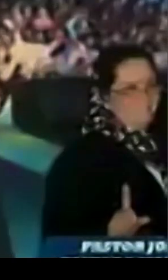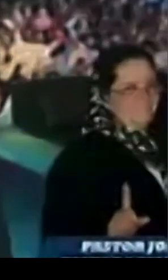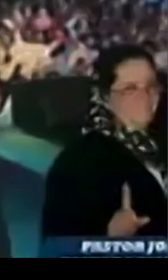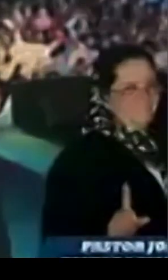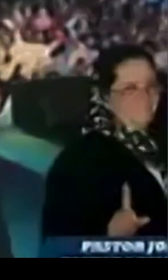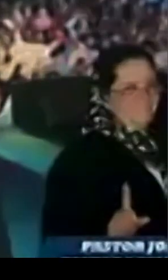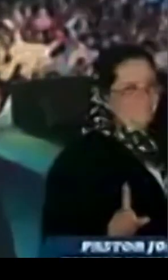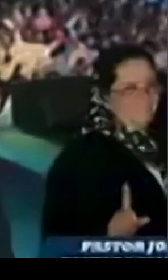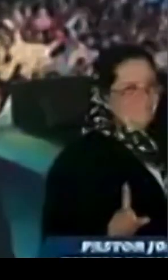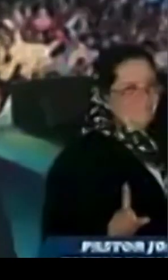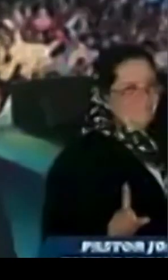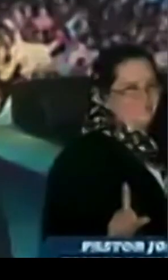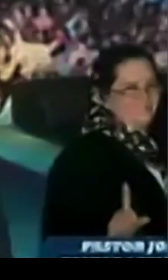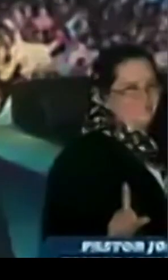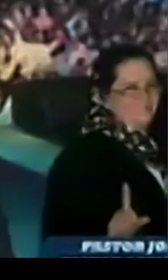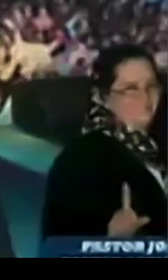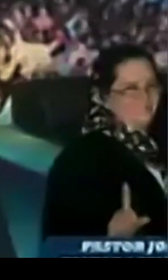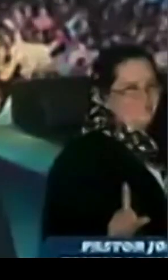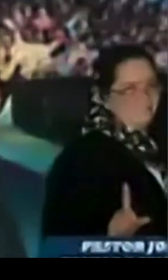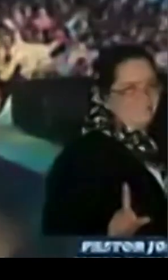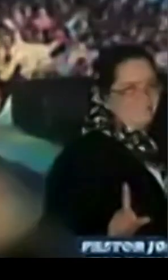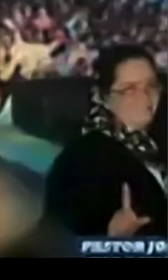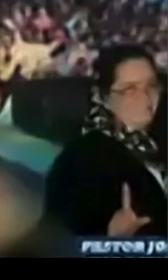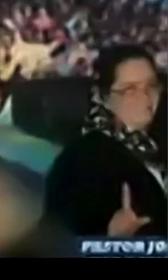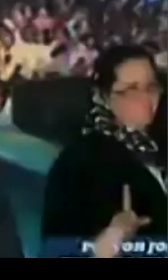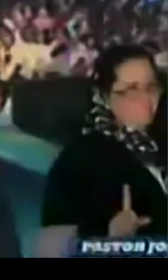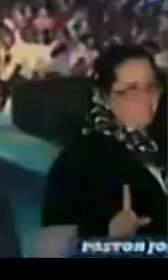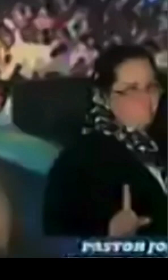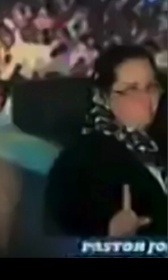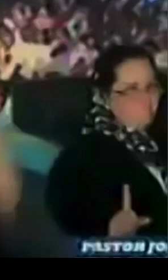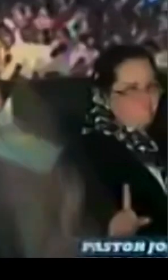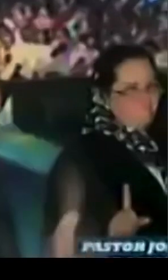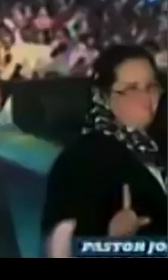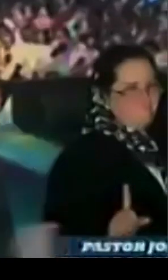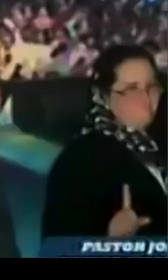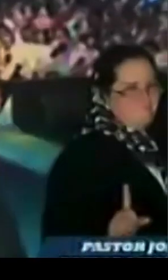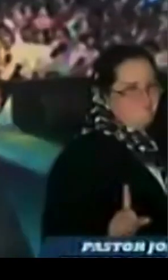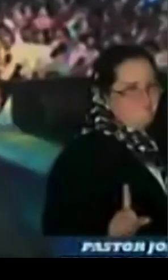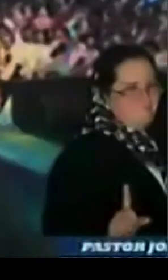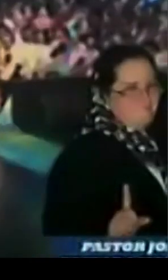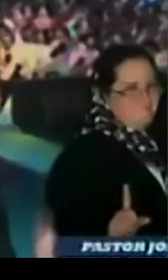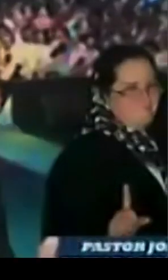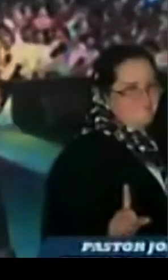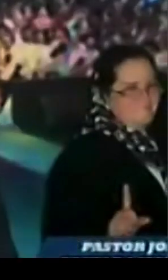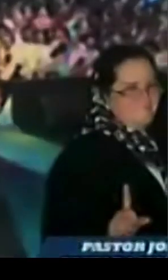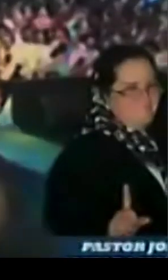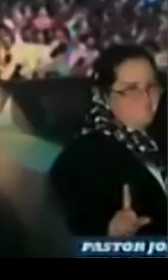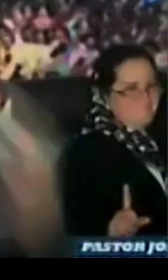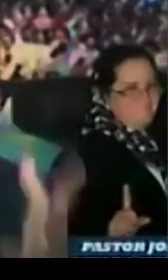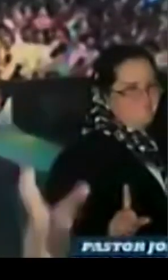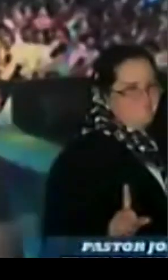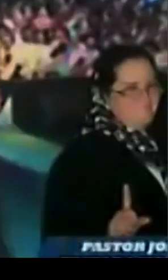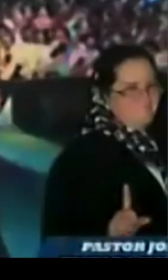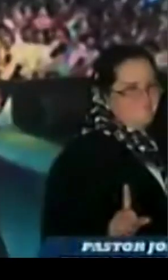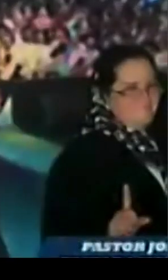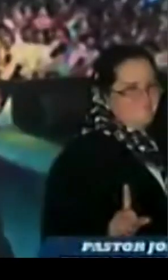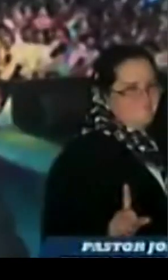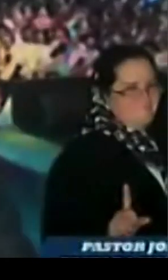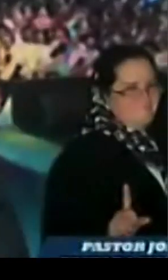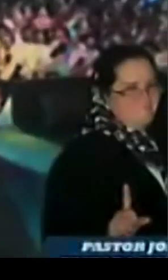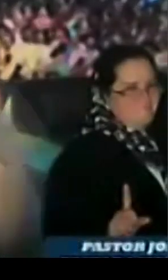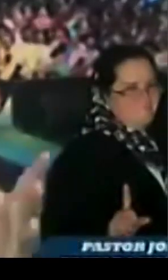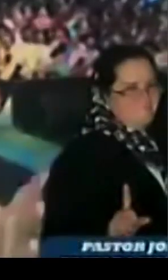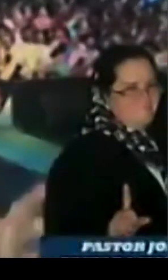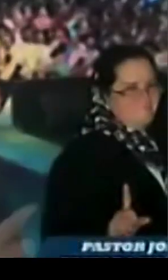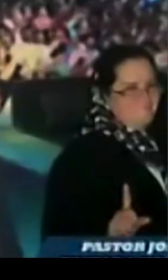más ancianos haya en una iglesia pues mucho mejor porque hay más consejo hay más madurez y hay más ayuda hacia el pastor